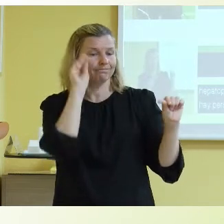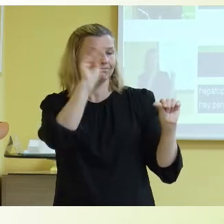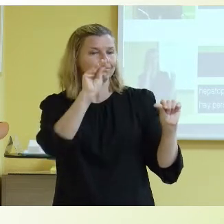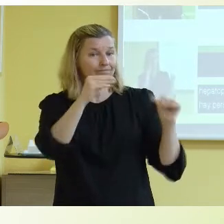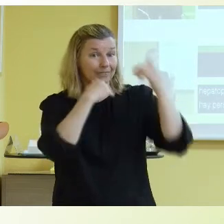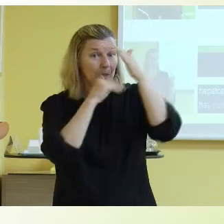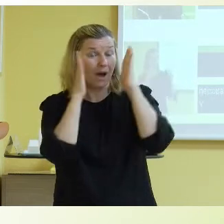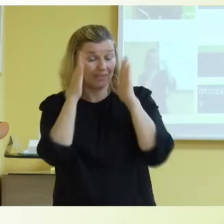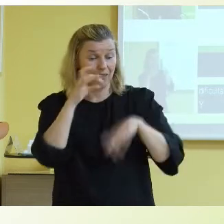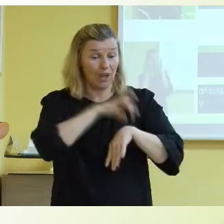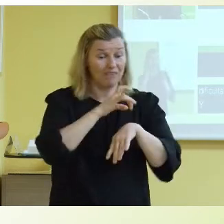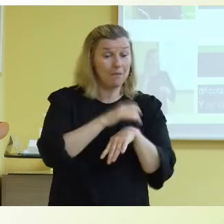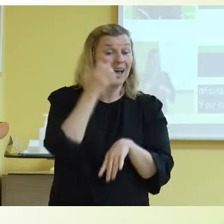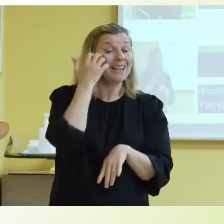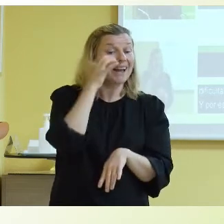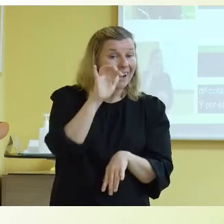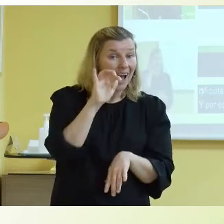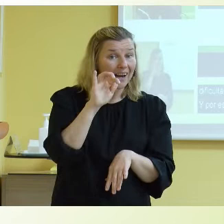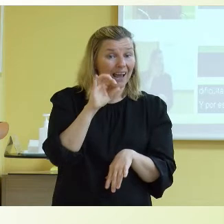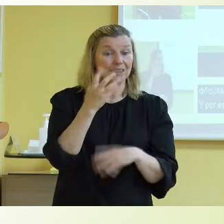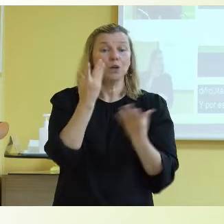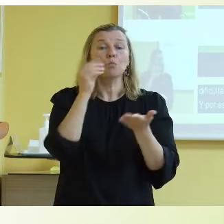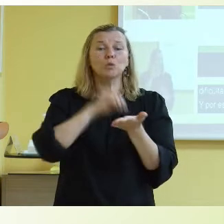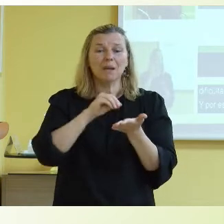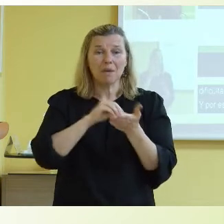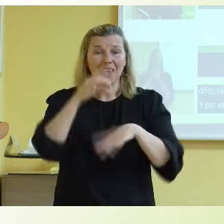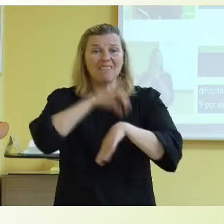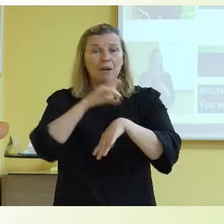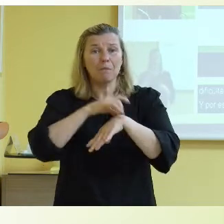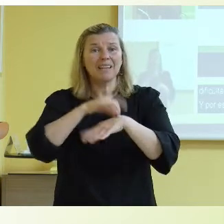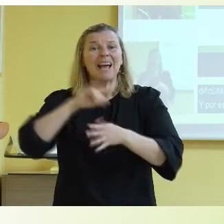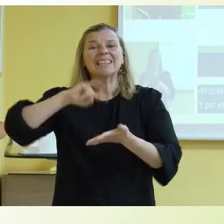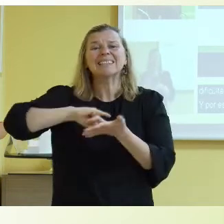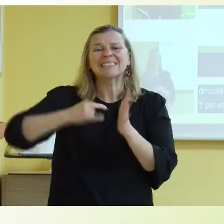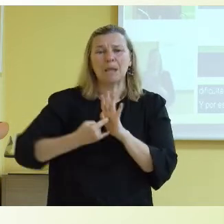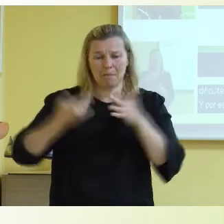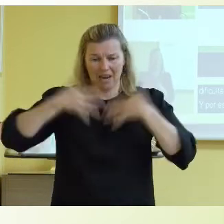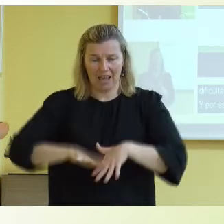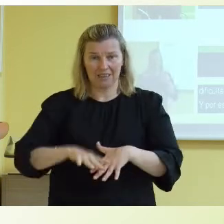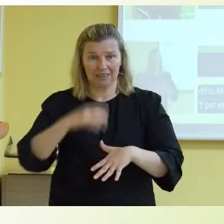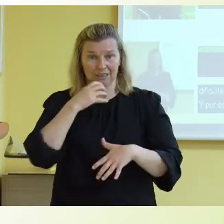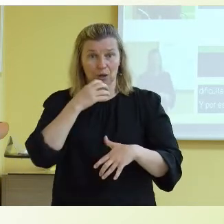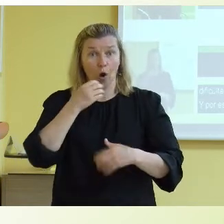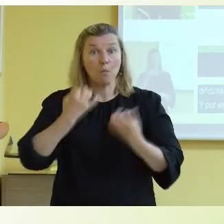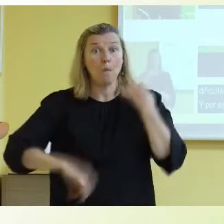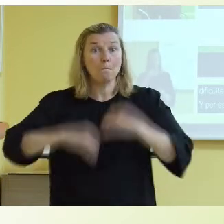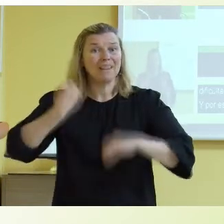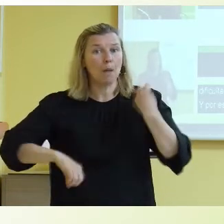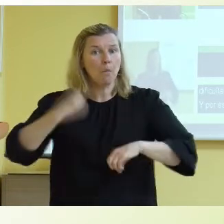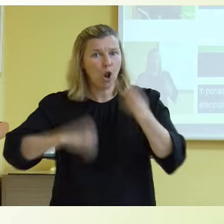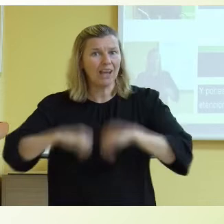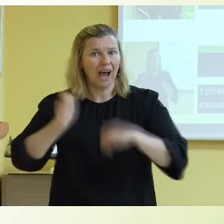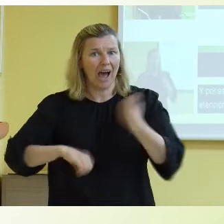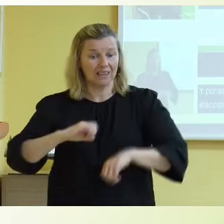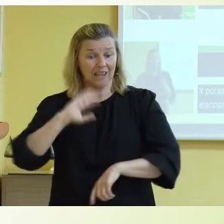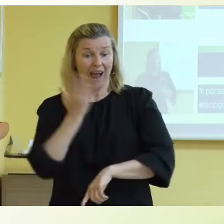a que las enfermedades raras muchas veces son enfermedades sistémicas, sobre todo el grupo, por ejemplo, de las enfermedades metabólicas, que son miles de enfermedades, donde se afectan